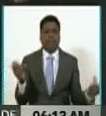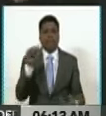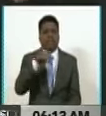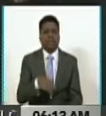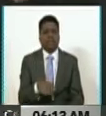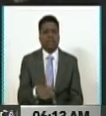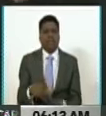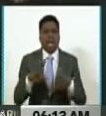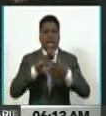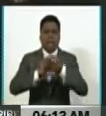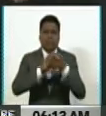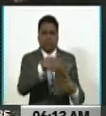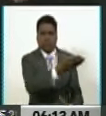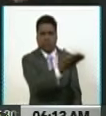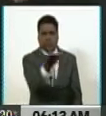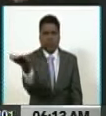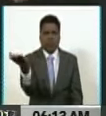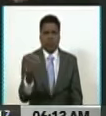amigos todos.